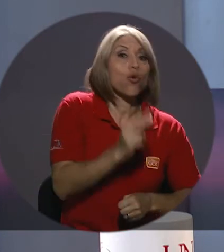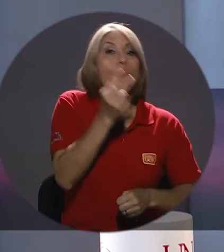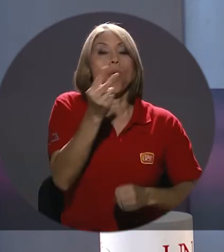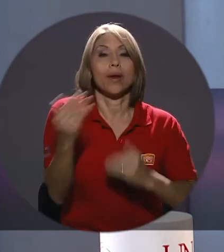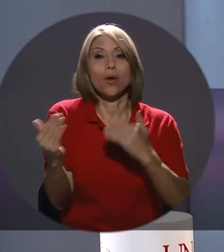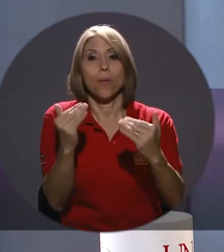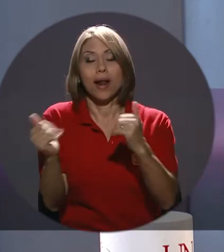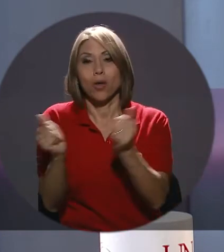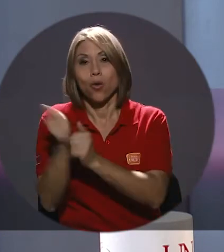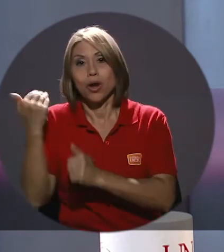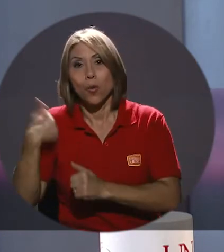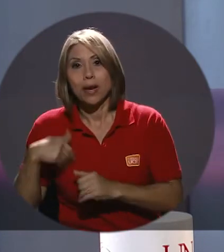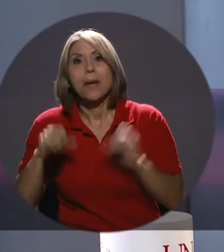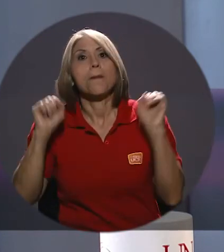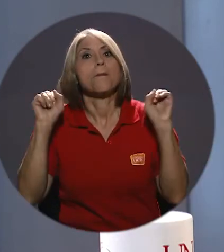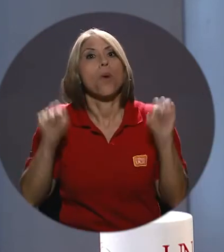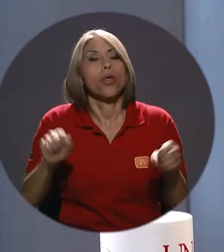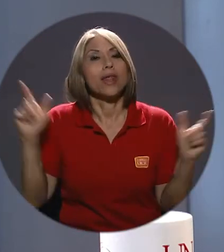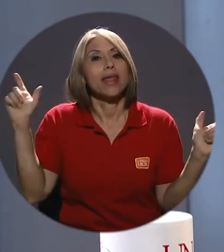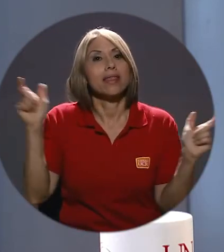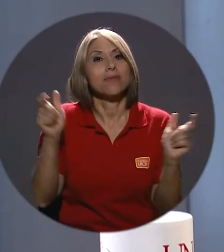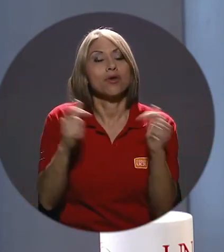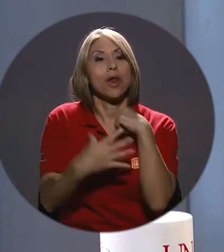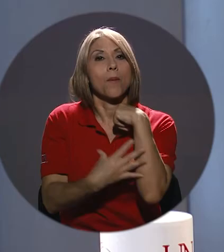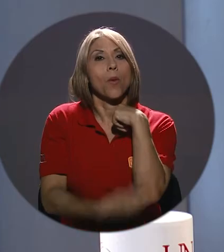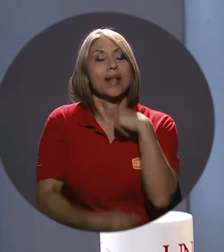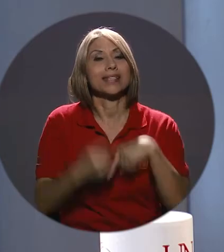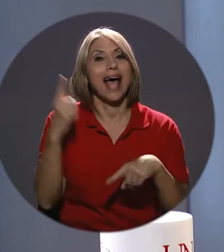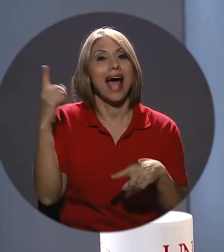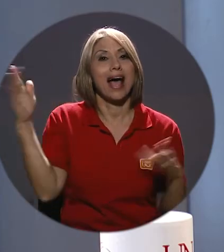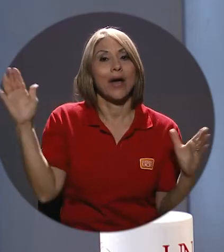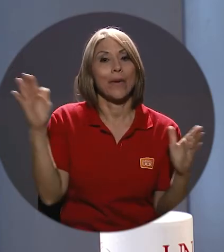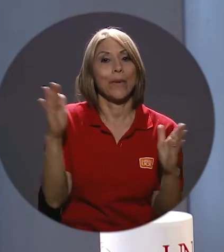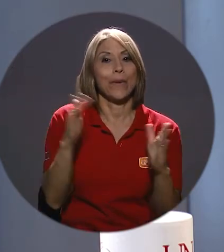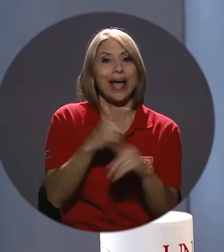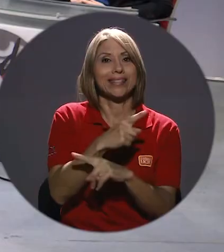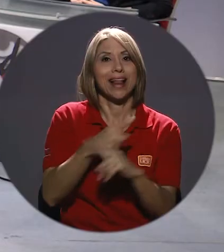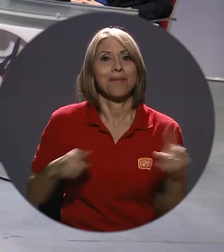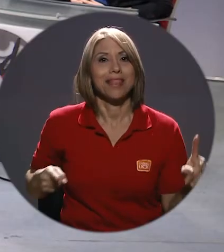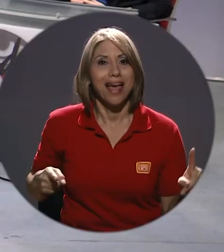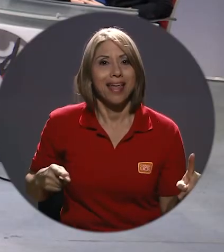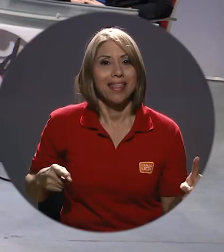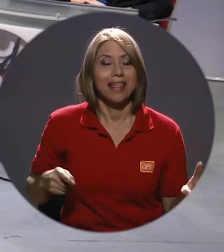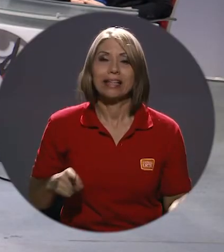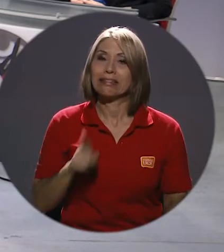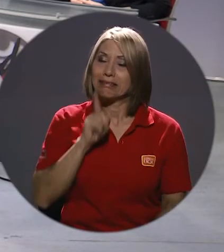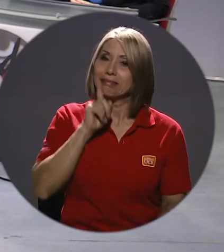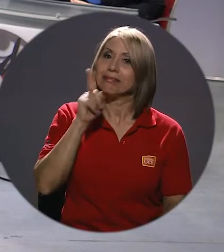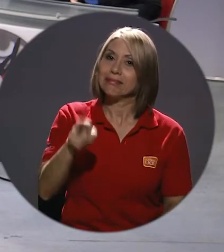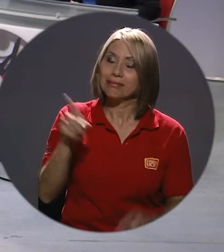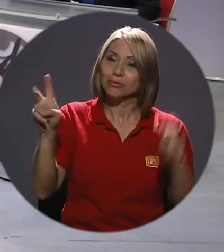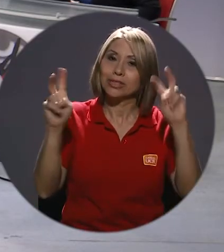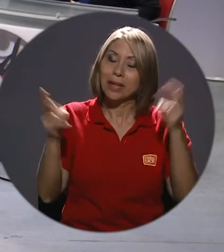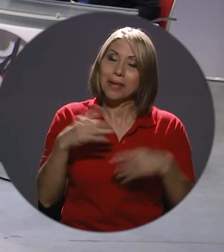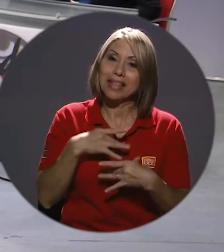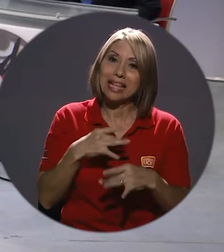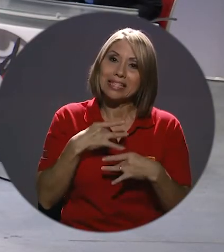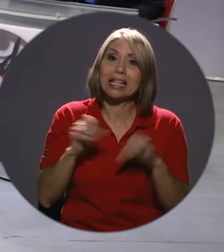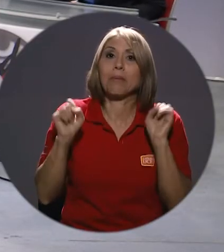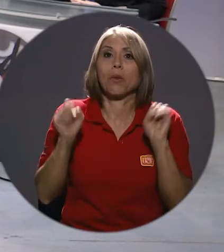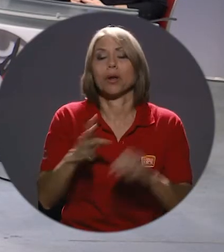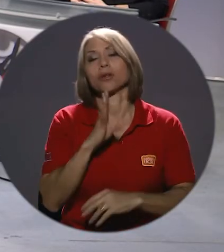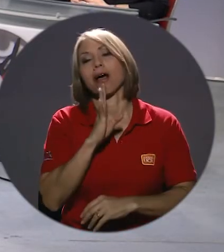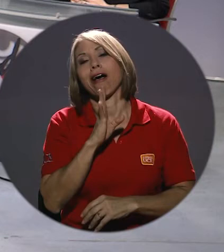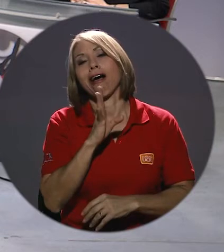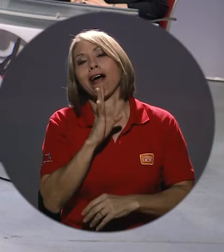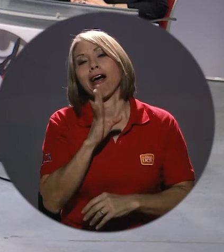tendría un impacto que podría disminuir la pobreza hasta la mitad. ¿Cómo lo ven ustedes? En realidad es un tema bastante interesante, claro. ¿Verdad? Que daría para